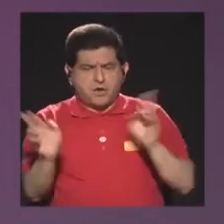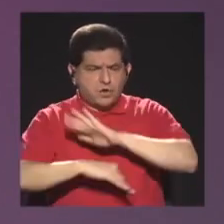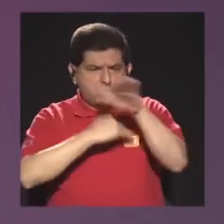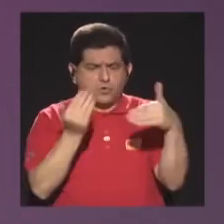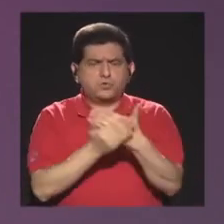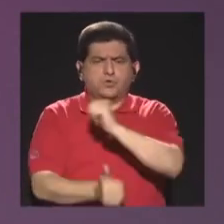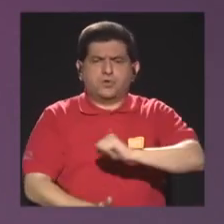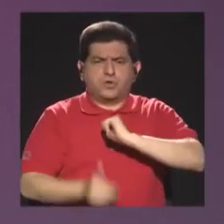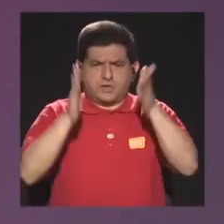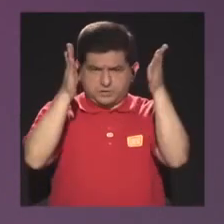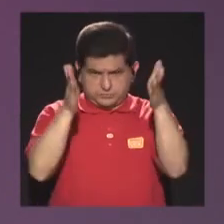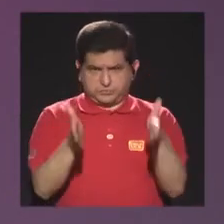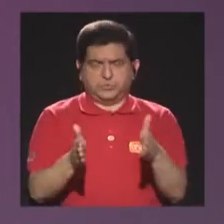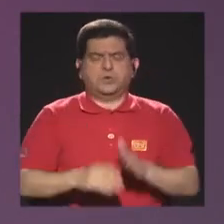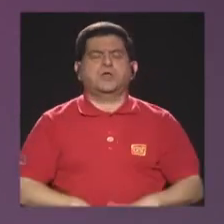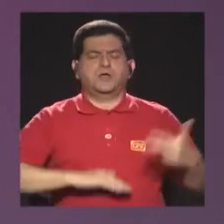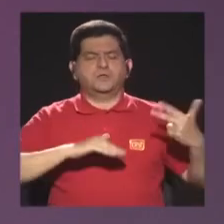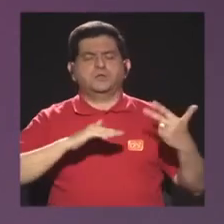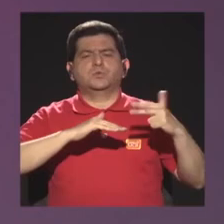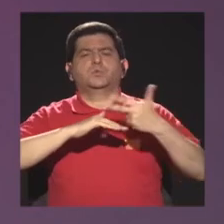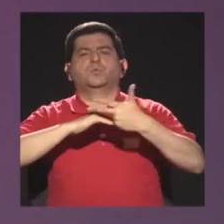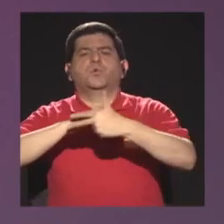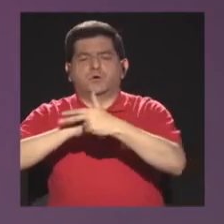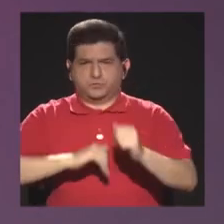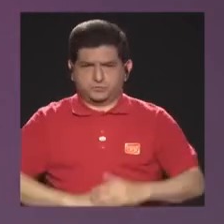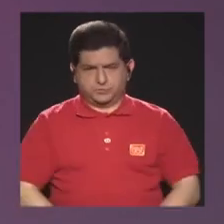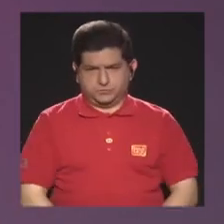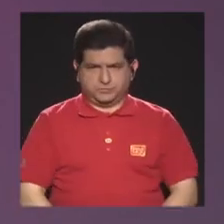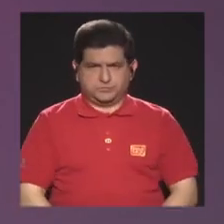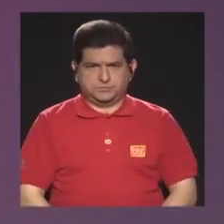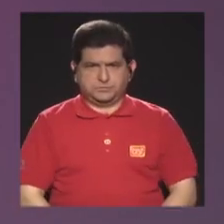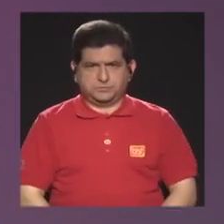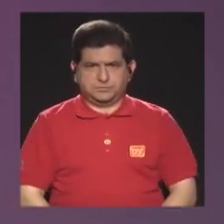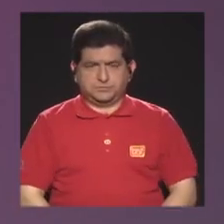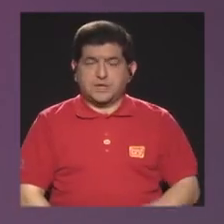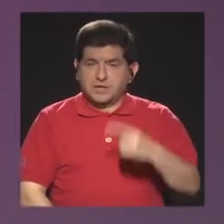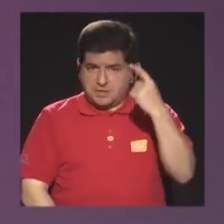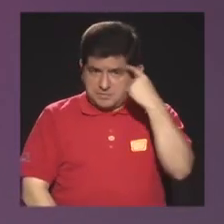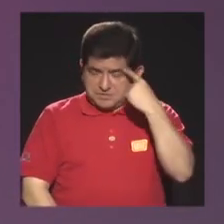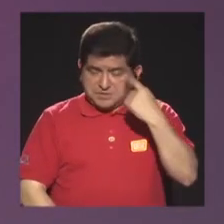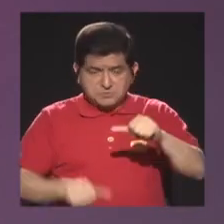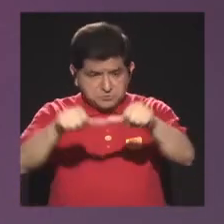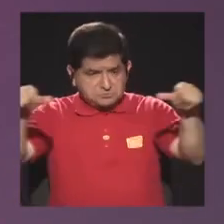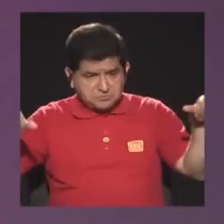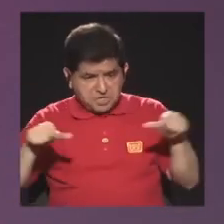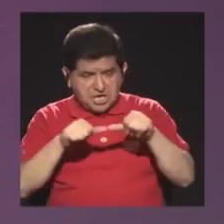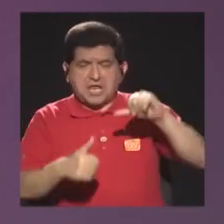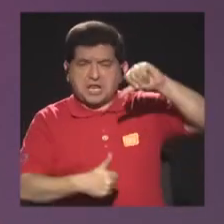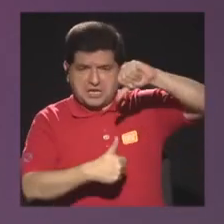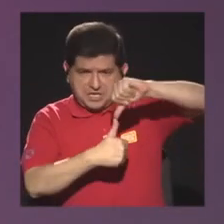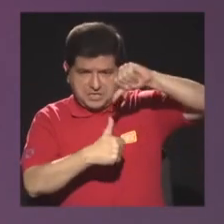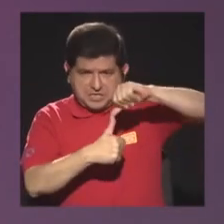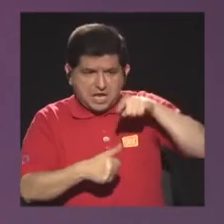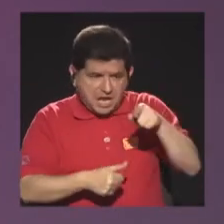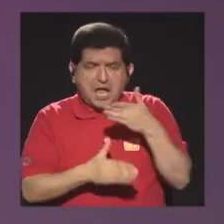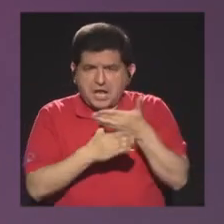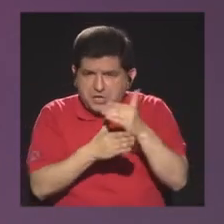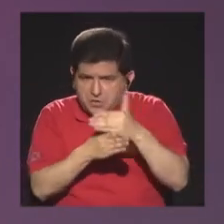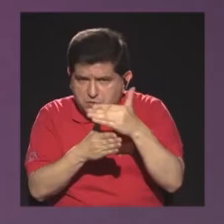las autoridades portuarias a nivel de Centroamérica. Y por